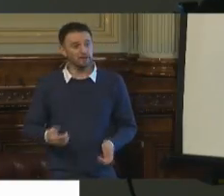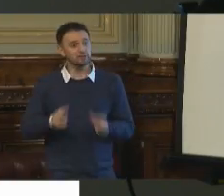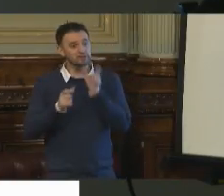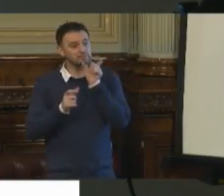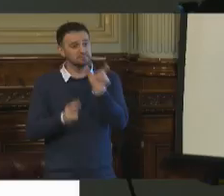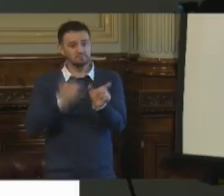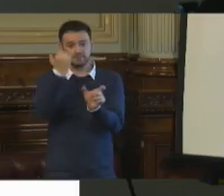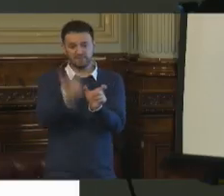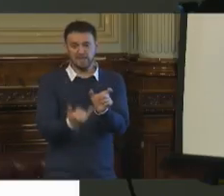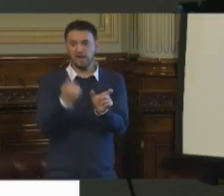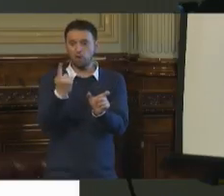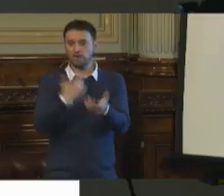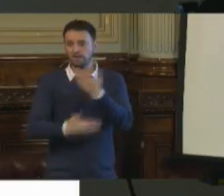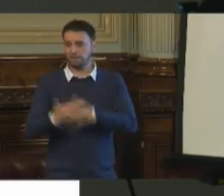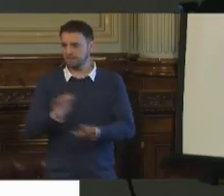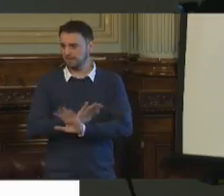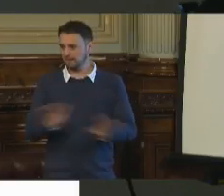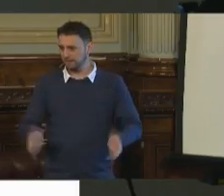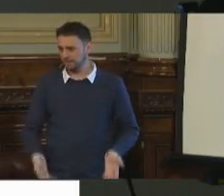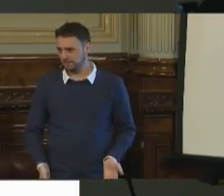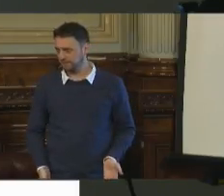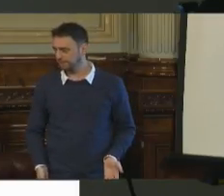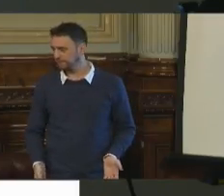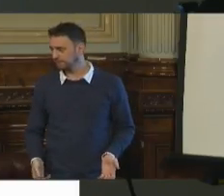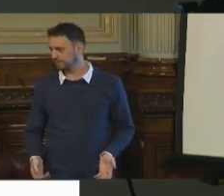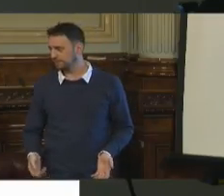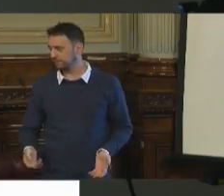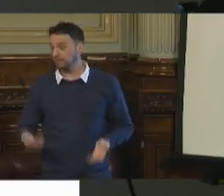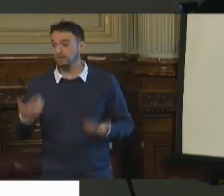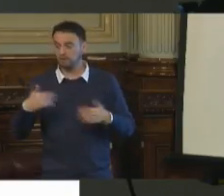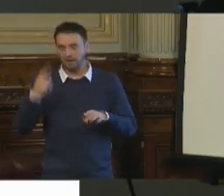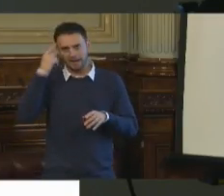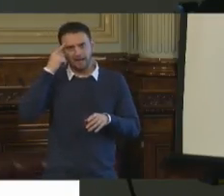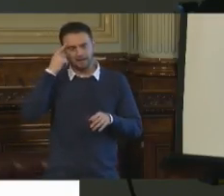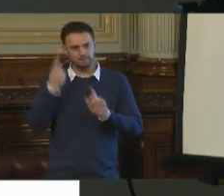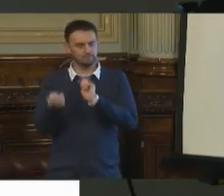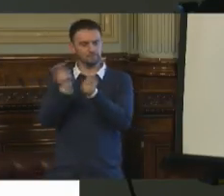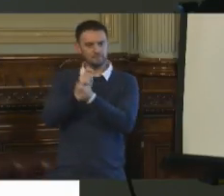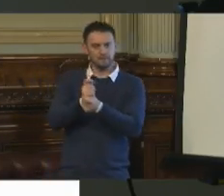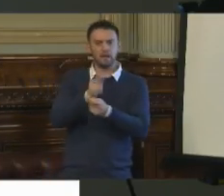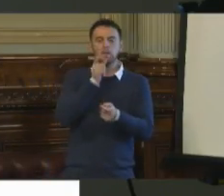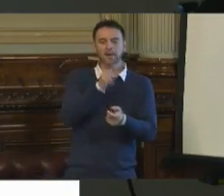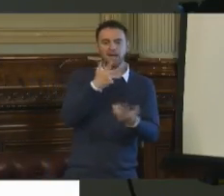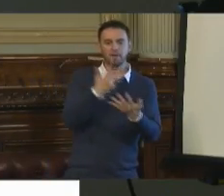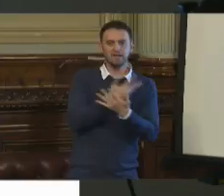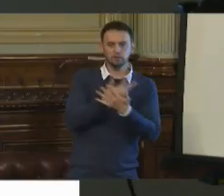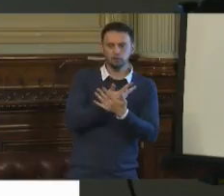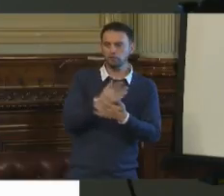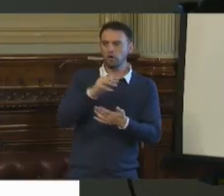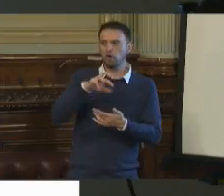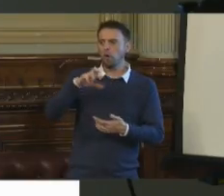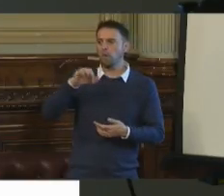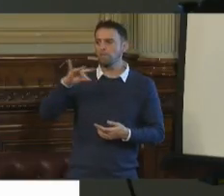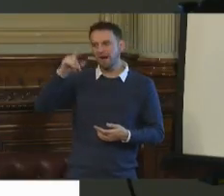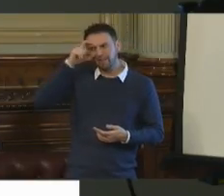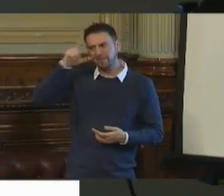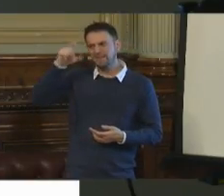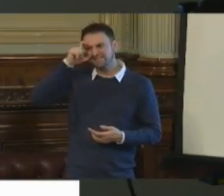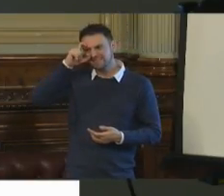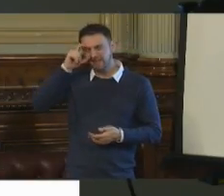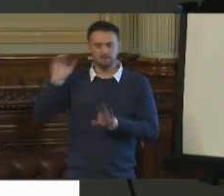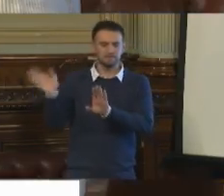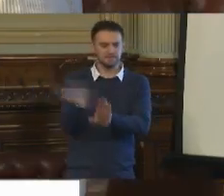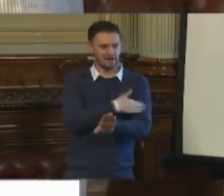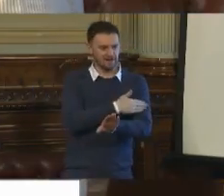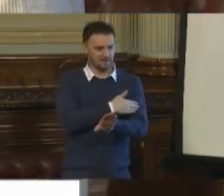ser una cuestión relacionada con la discapacidad pero ya anteponer la palabra sufre o padece da entrada